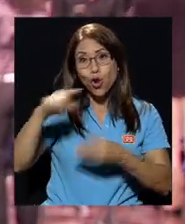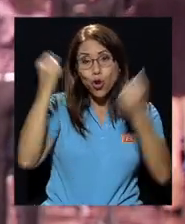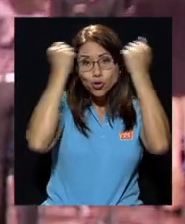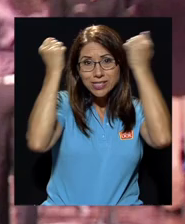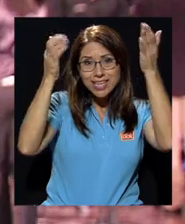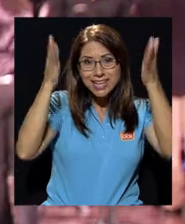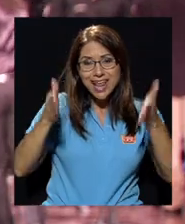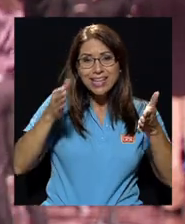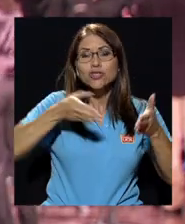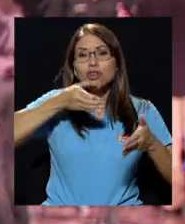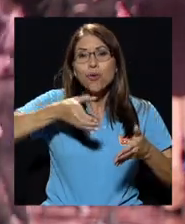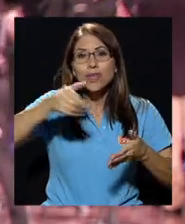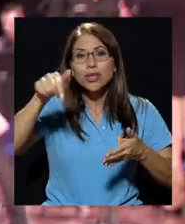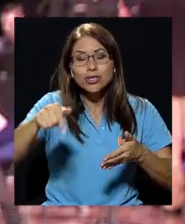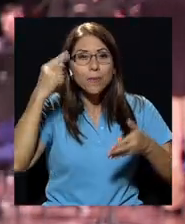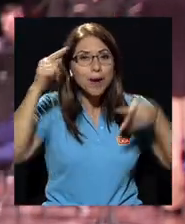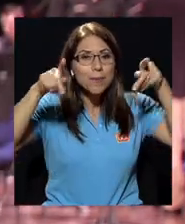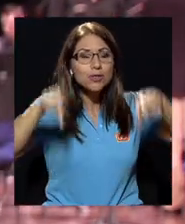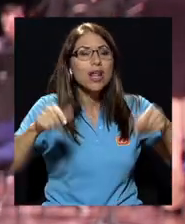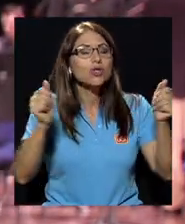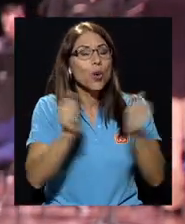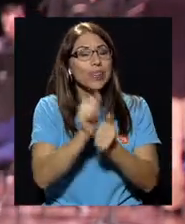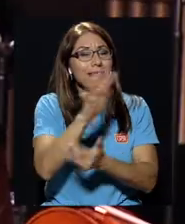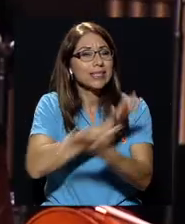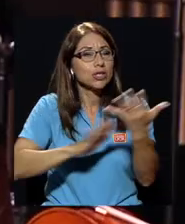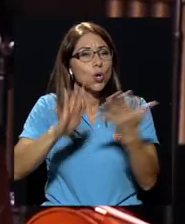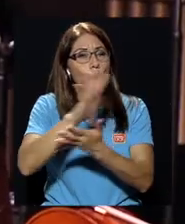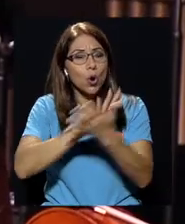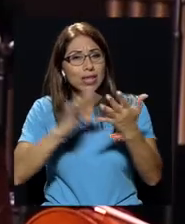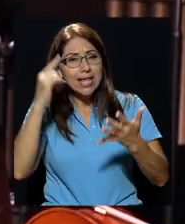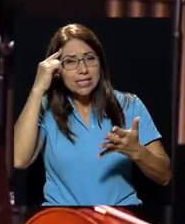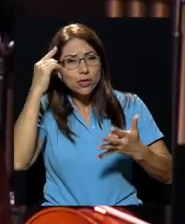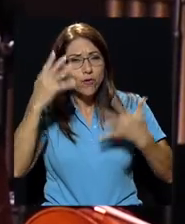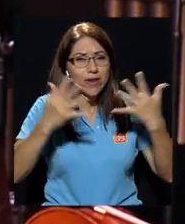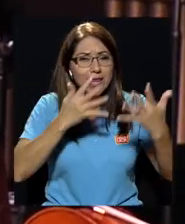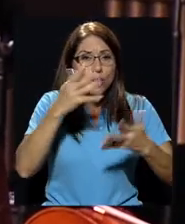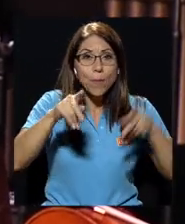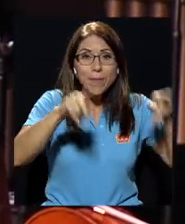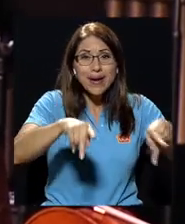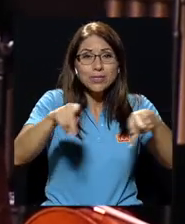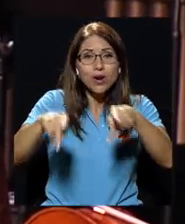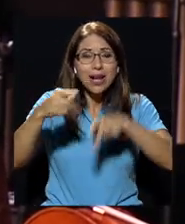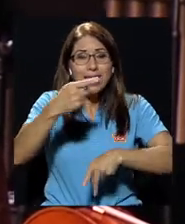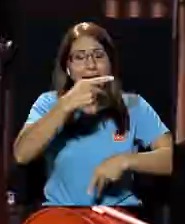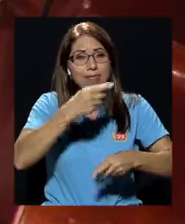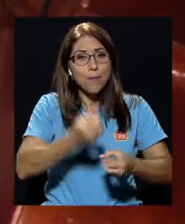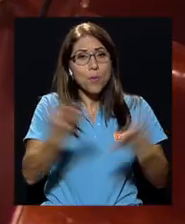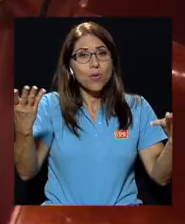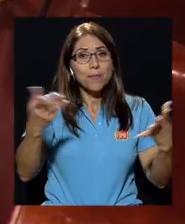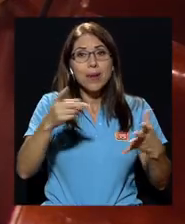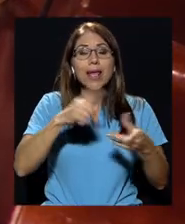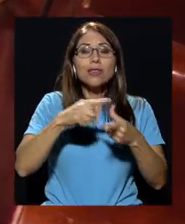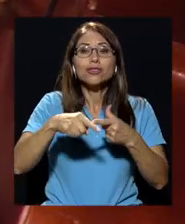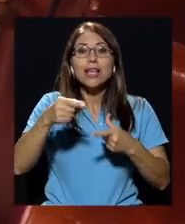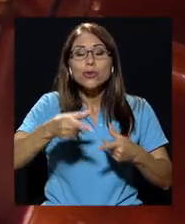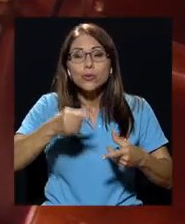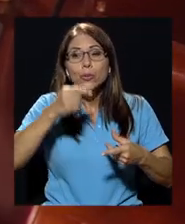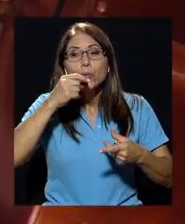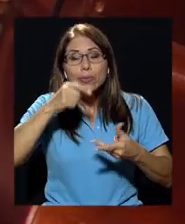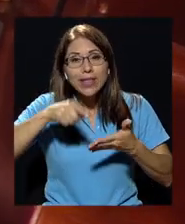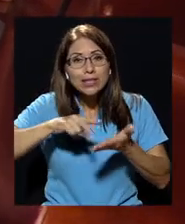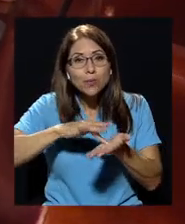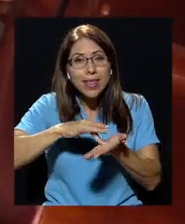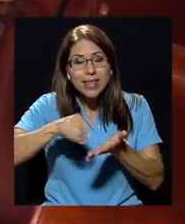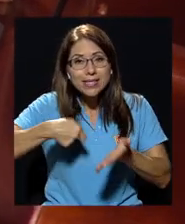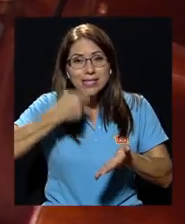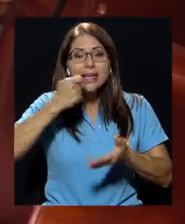de personalidad múltiple, y lo que hace es generarles un estado de calma. Este recital les brinda a